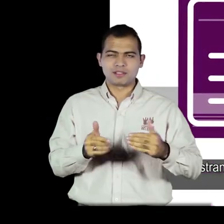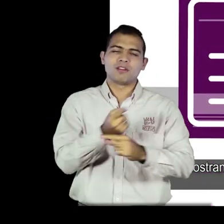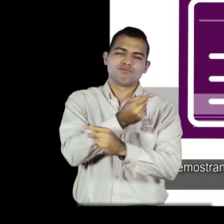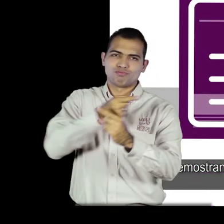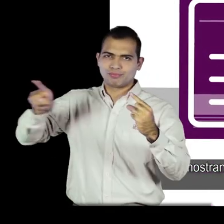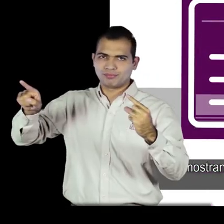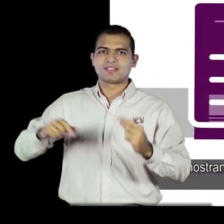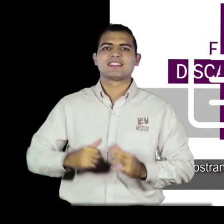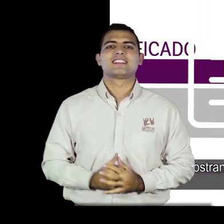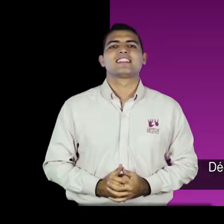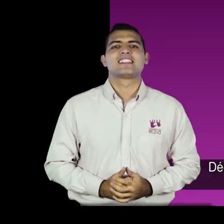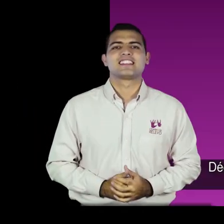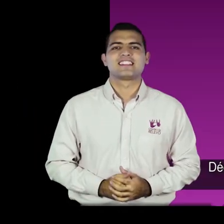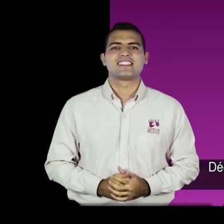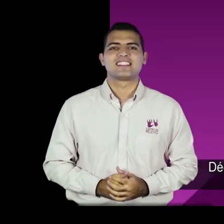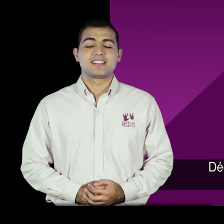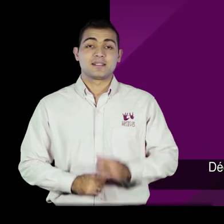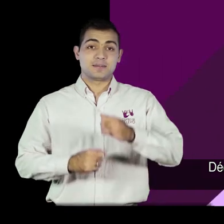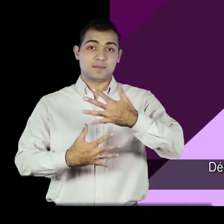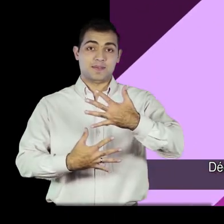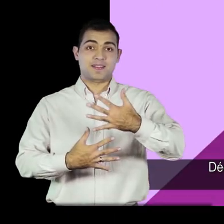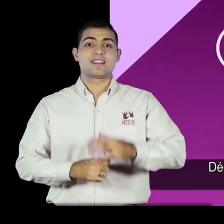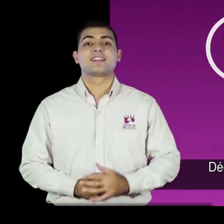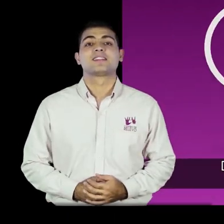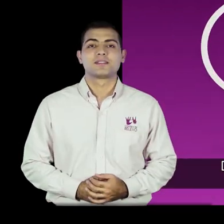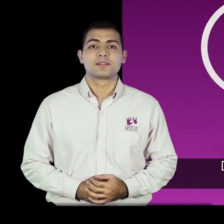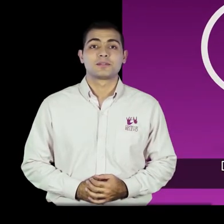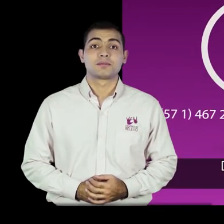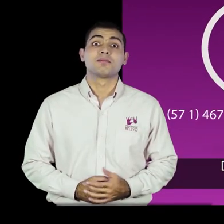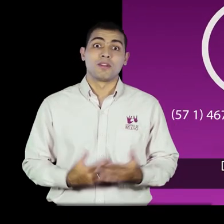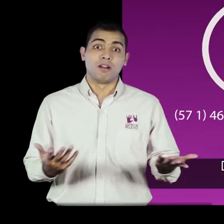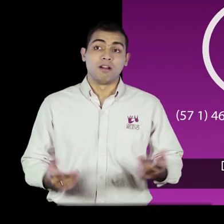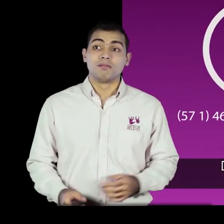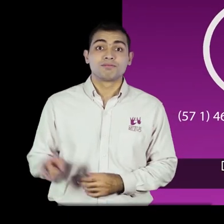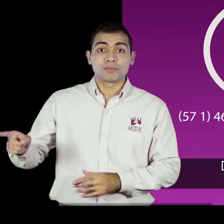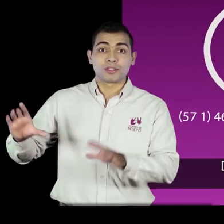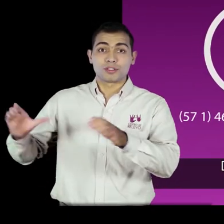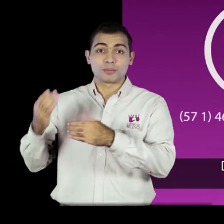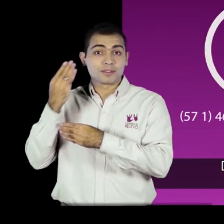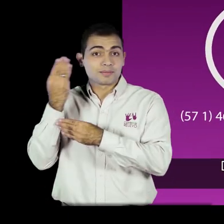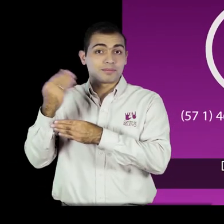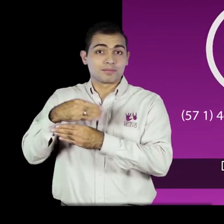por tu EPS. Décimo, no olvides